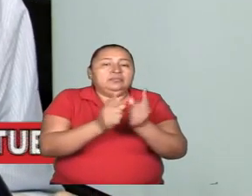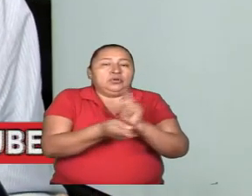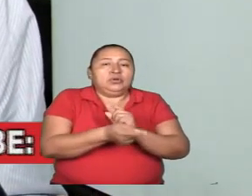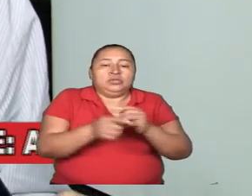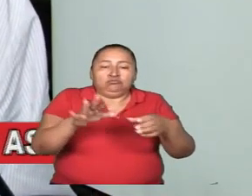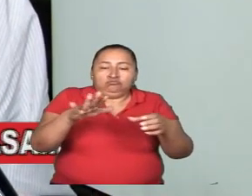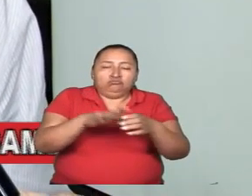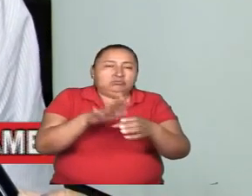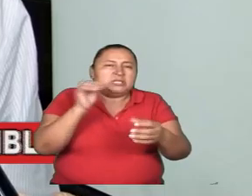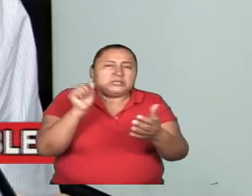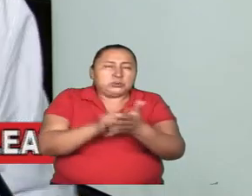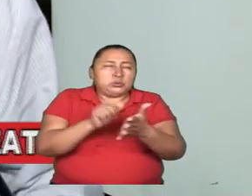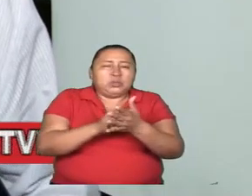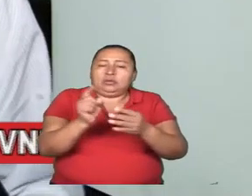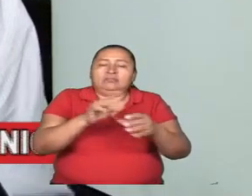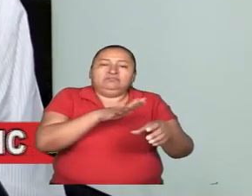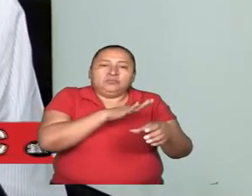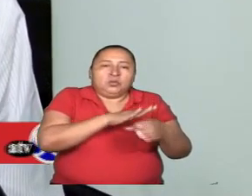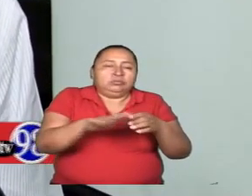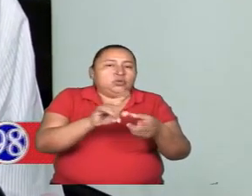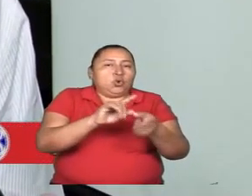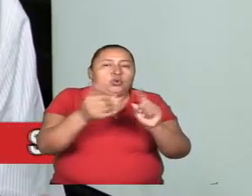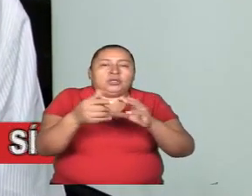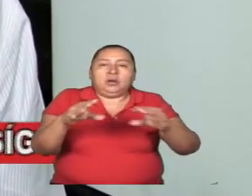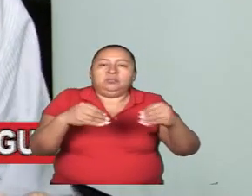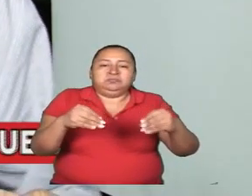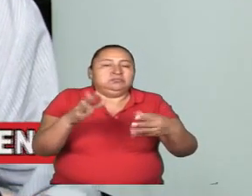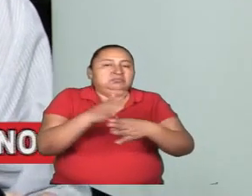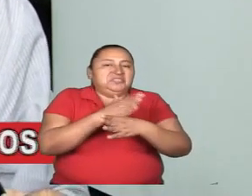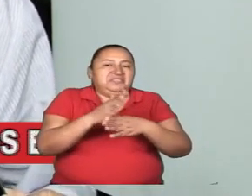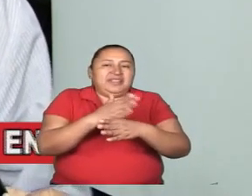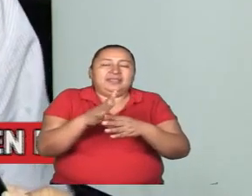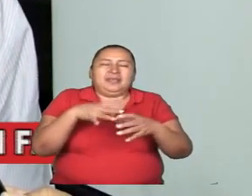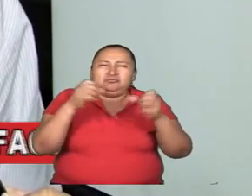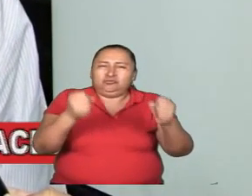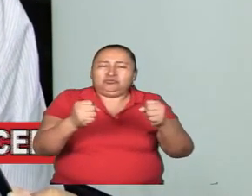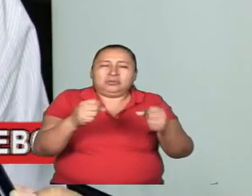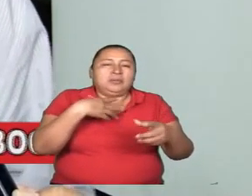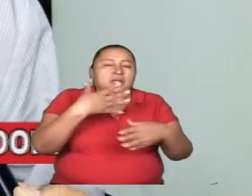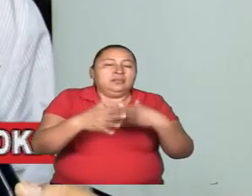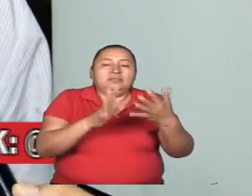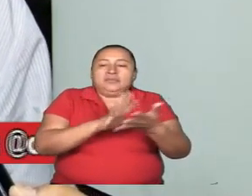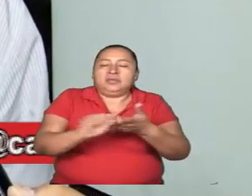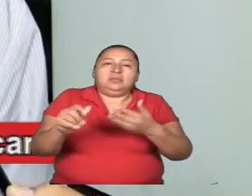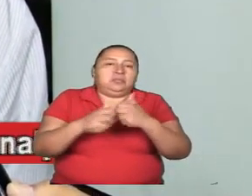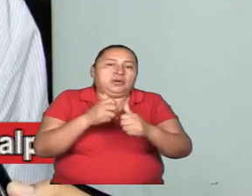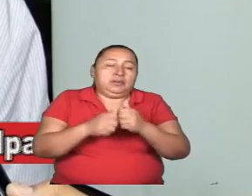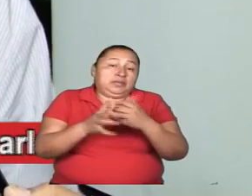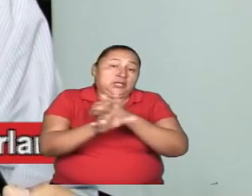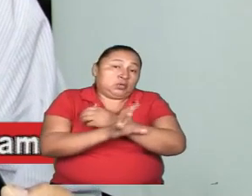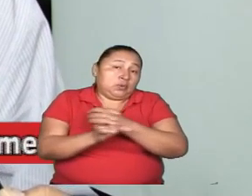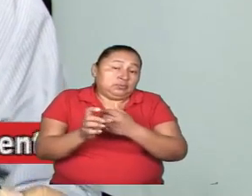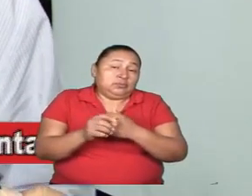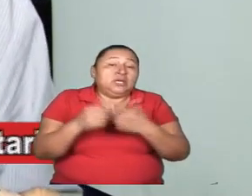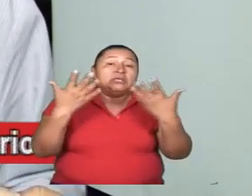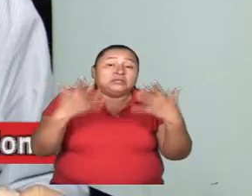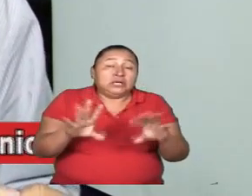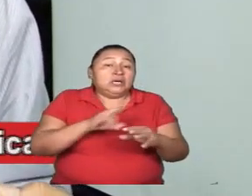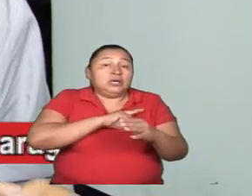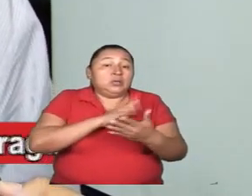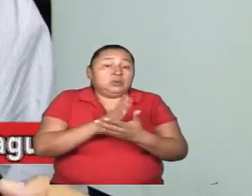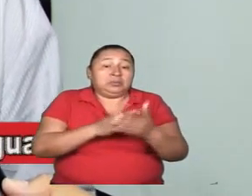metálicas por tapas de este tipo de material no reciclable para realmente comenzar a eliminar ese flagelo. Que si ya alguien se roba